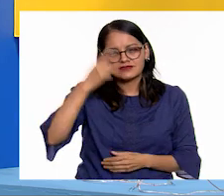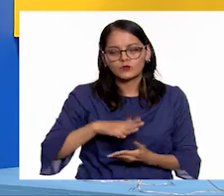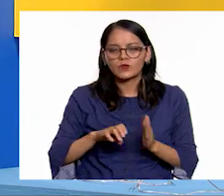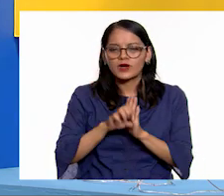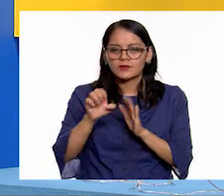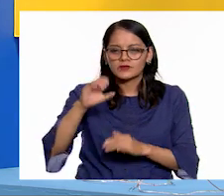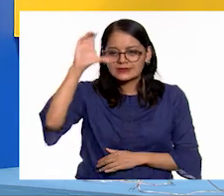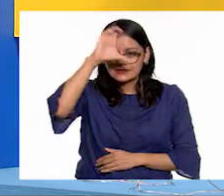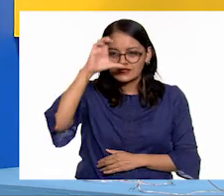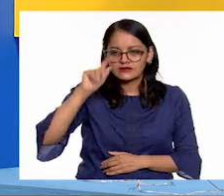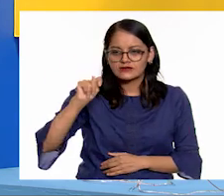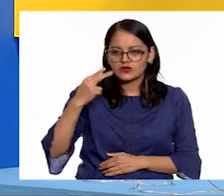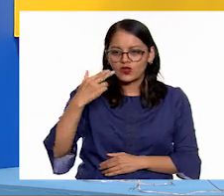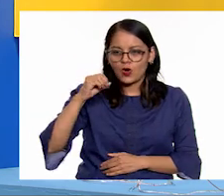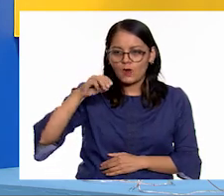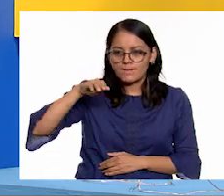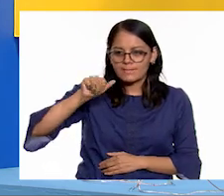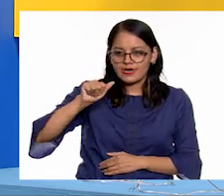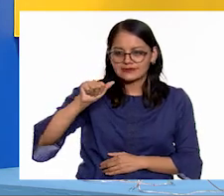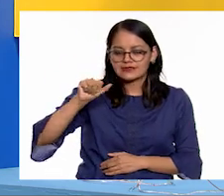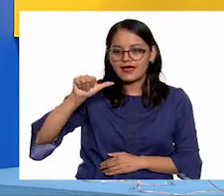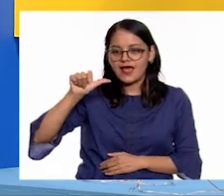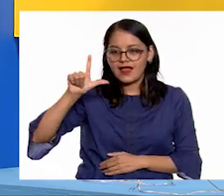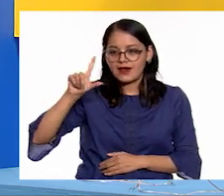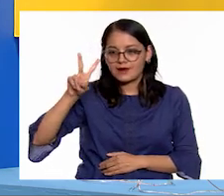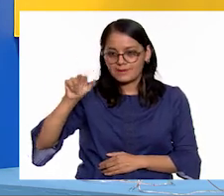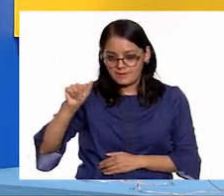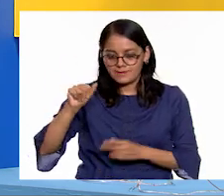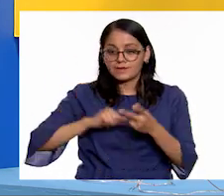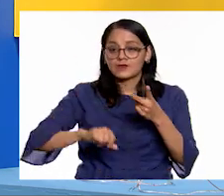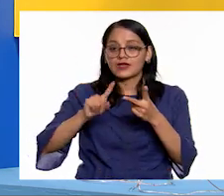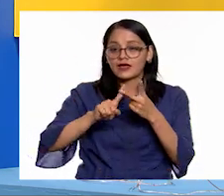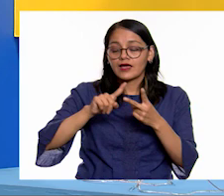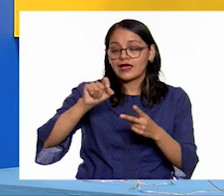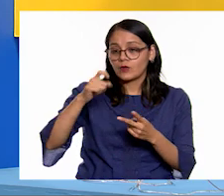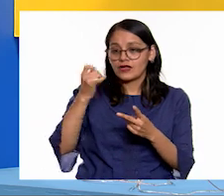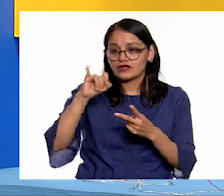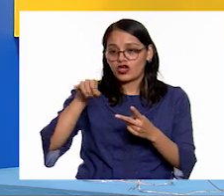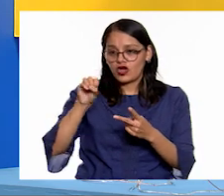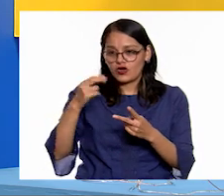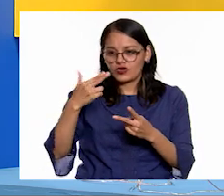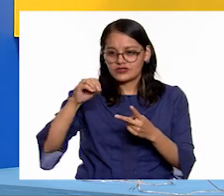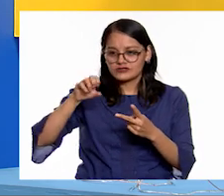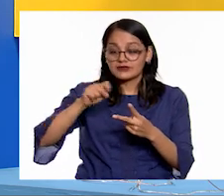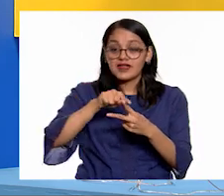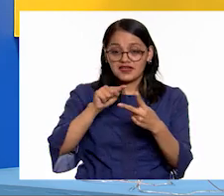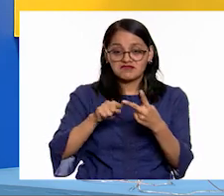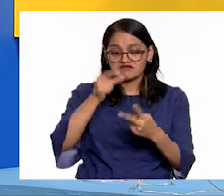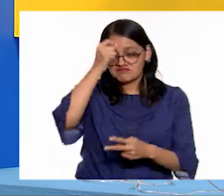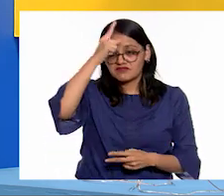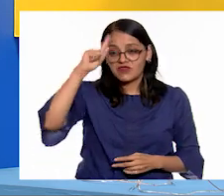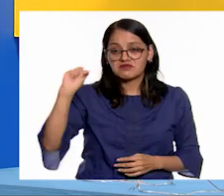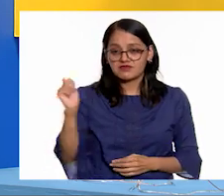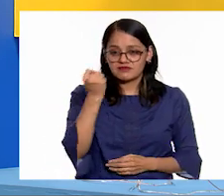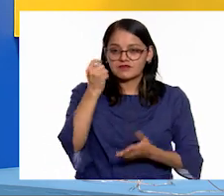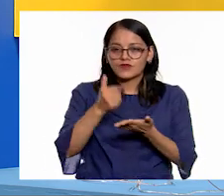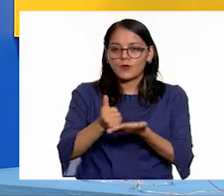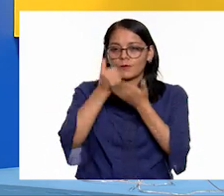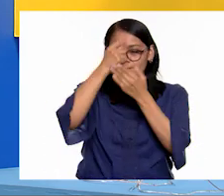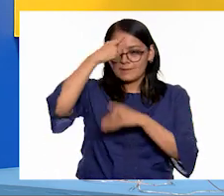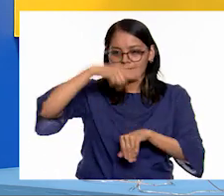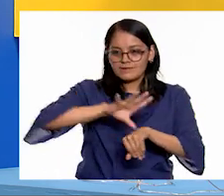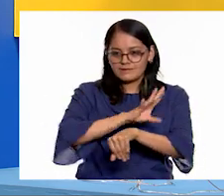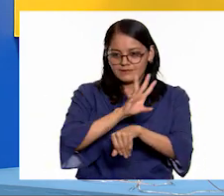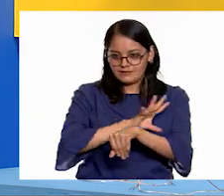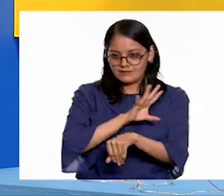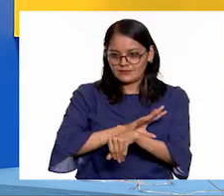como Thomas Alva Edison y Edward Johnson hicieron grandes aportaciones en el avance de la tecnología, específicamente hablando de la energía